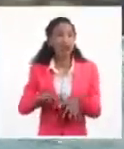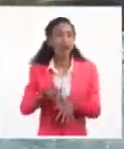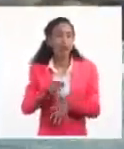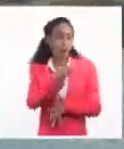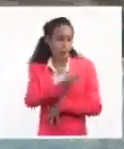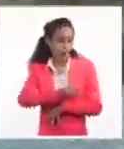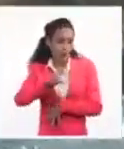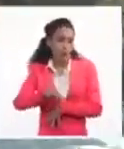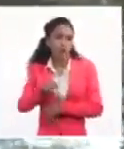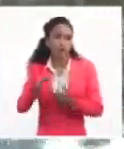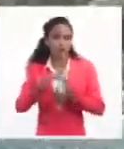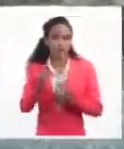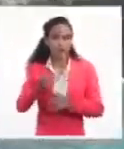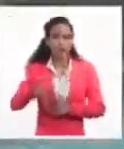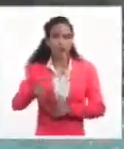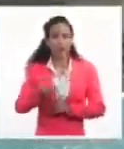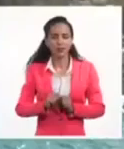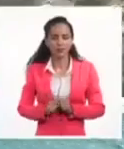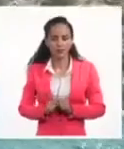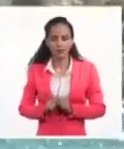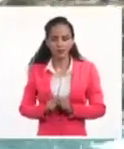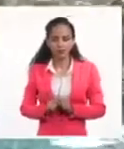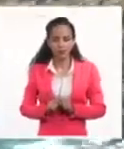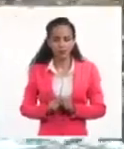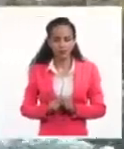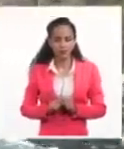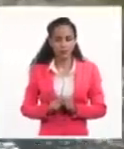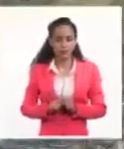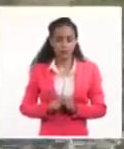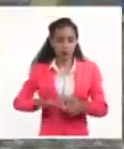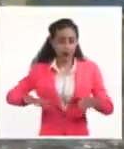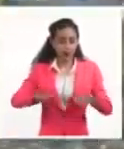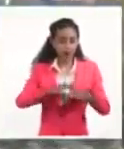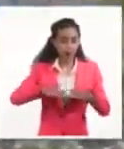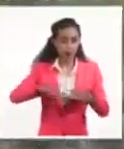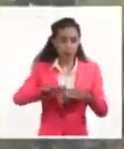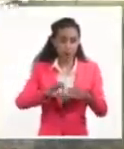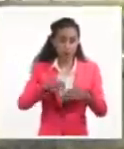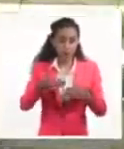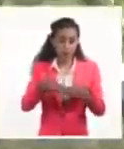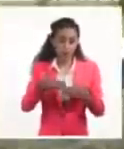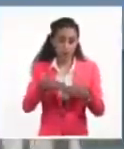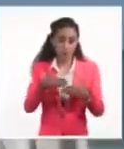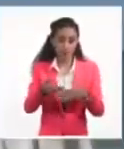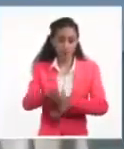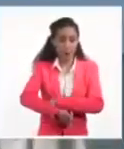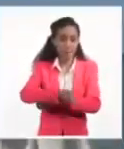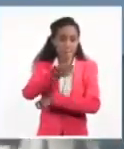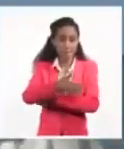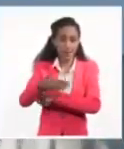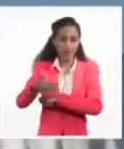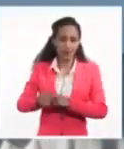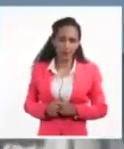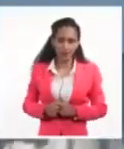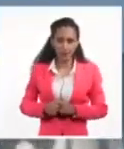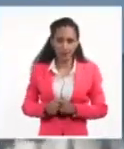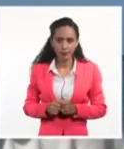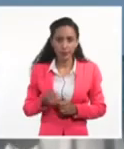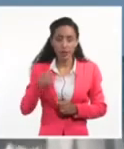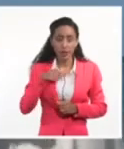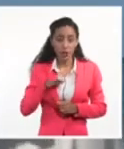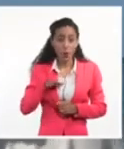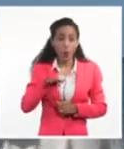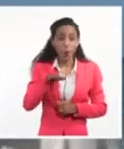allí las huellas quedaron en lo que fue el embarcadero de la cooperativa pesquera Caleta Grande. Bueno, aquí había un muelle